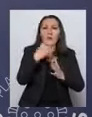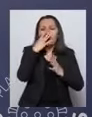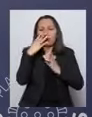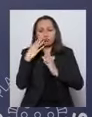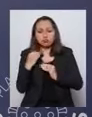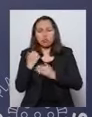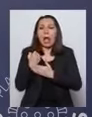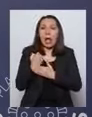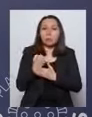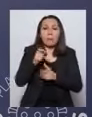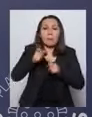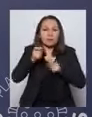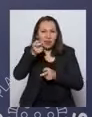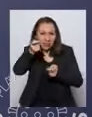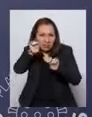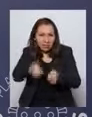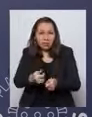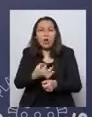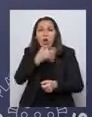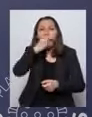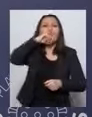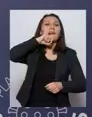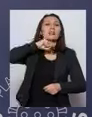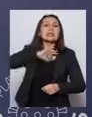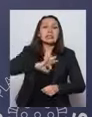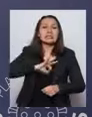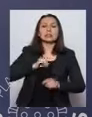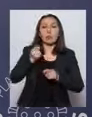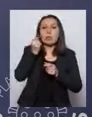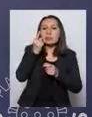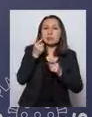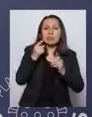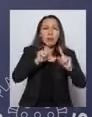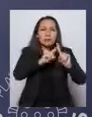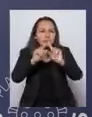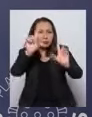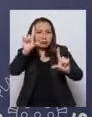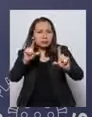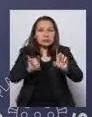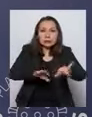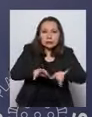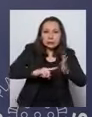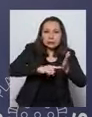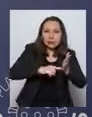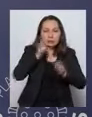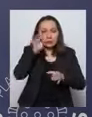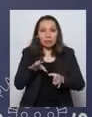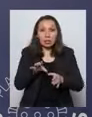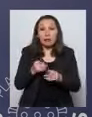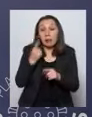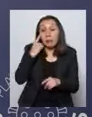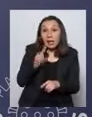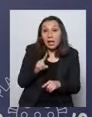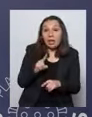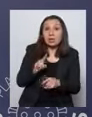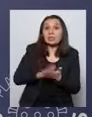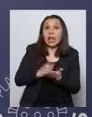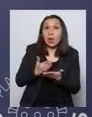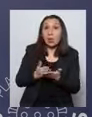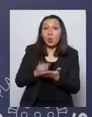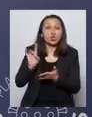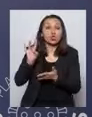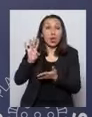gente que sepa actuar bien que sepa manejar tecnología y desafortunadamente la alerta sanitaria permite